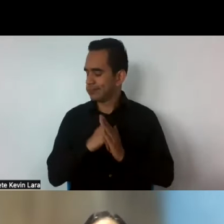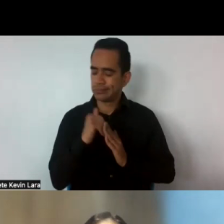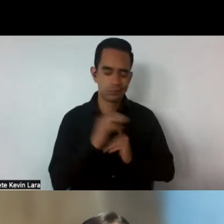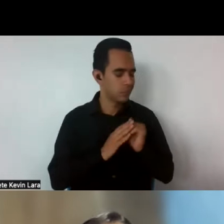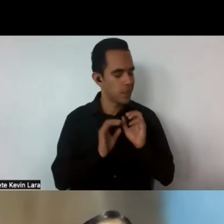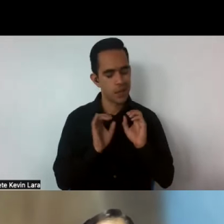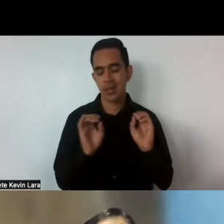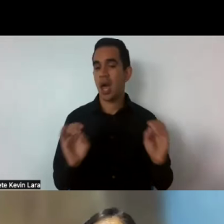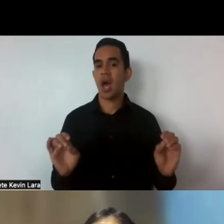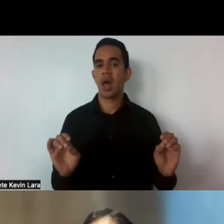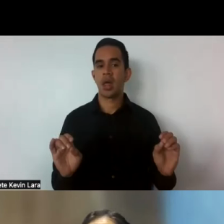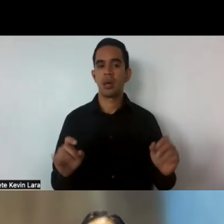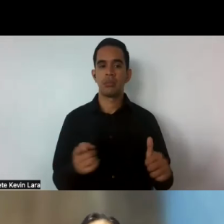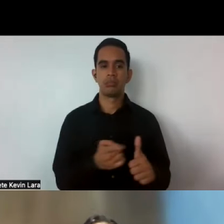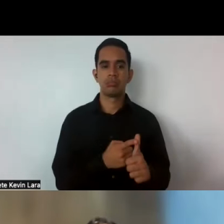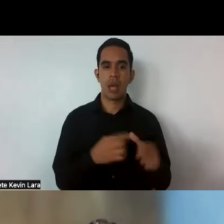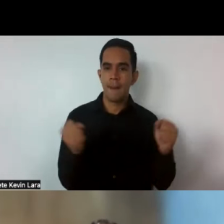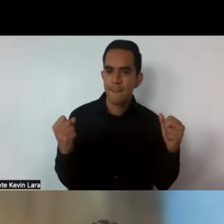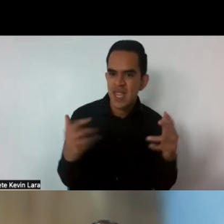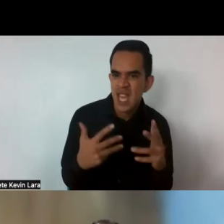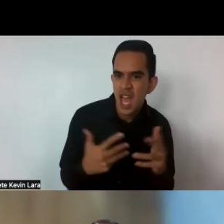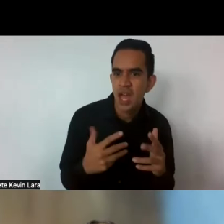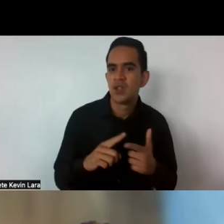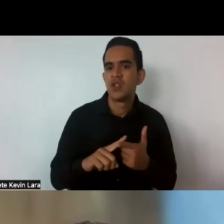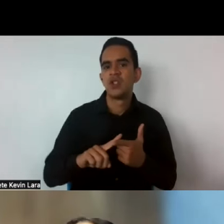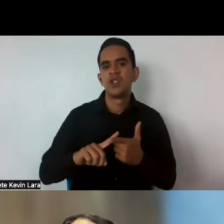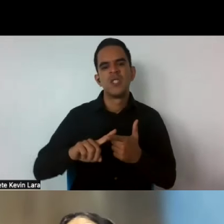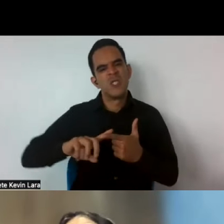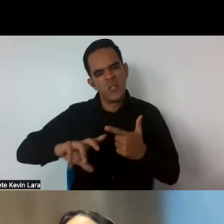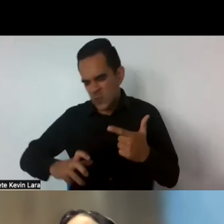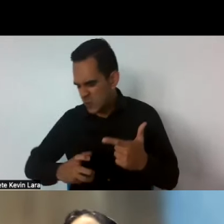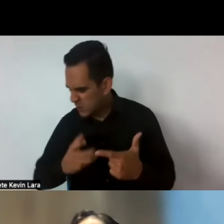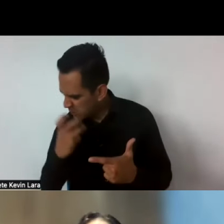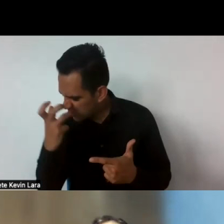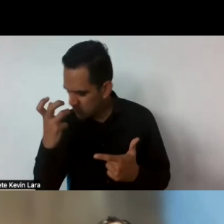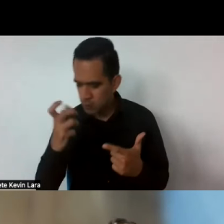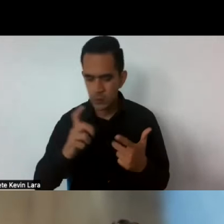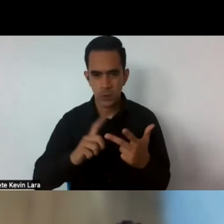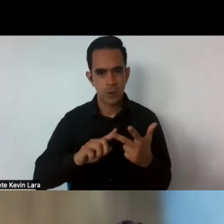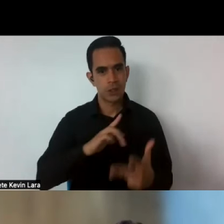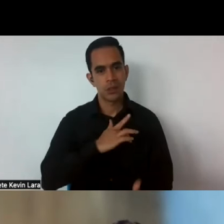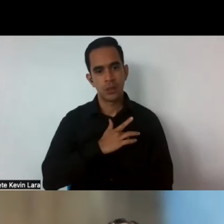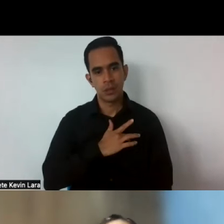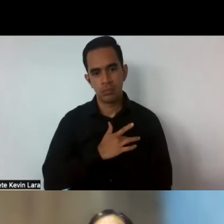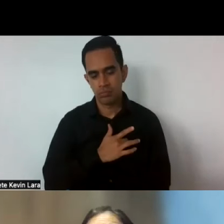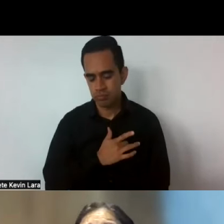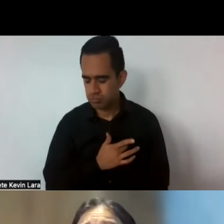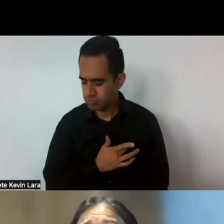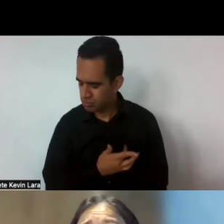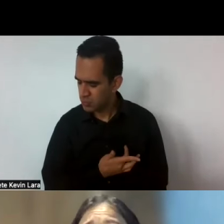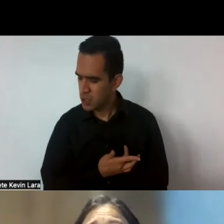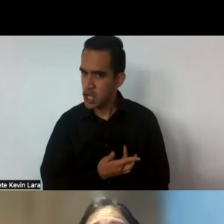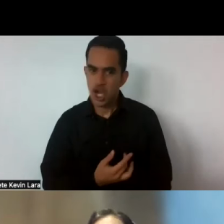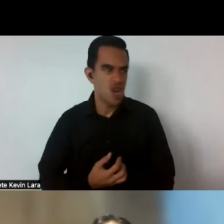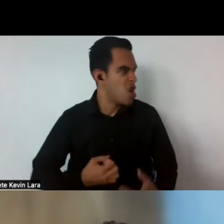son? Tengo el miedo, tengo la rabia, tengo la tristeza, tengo el enojo, tengo la